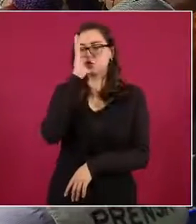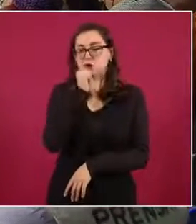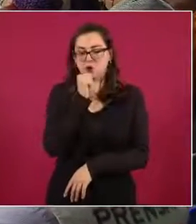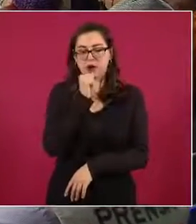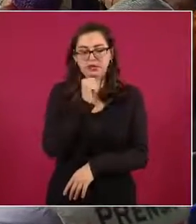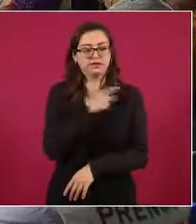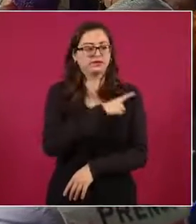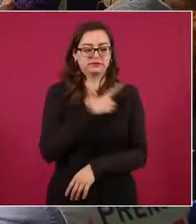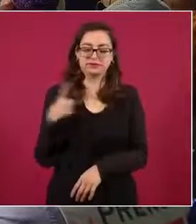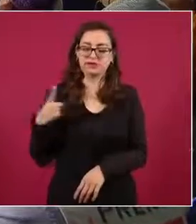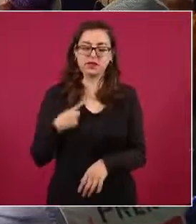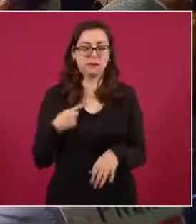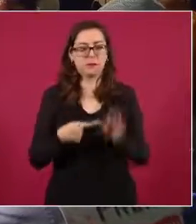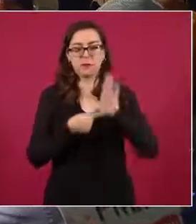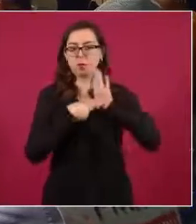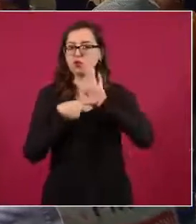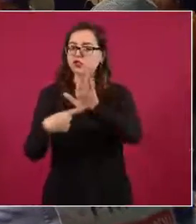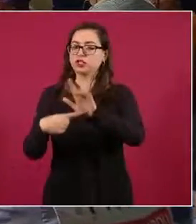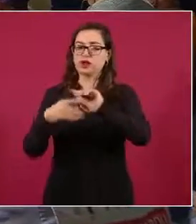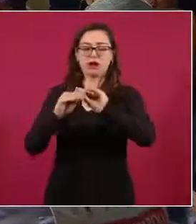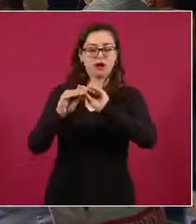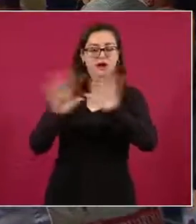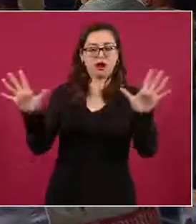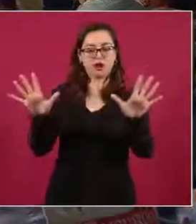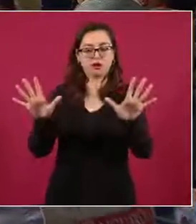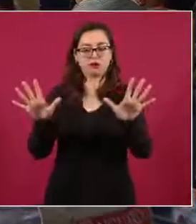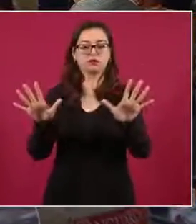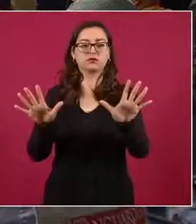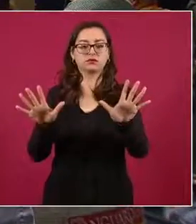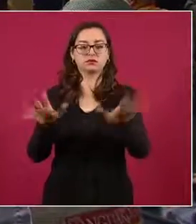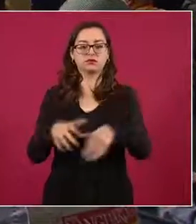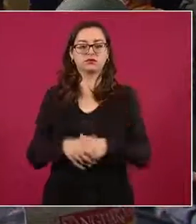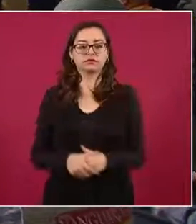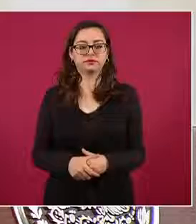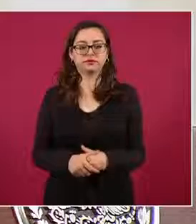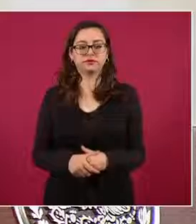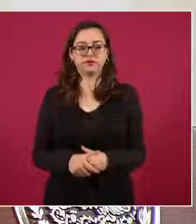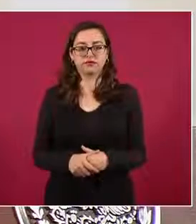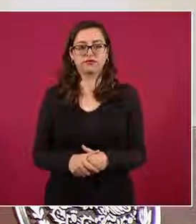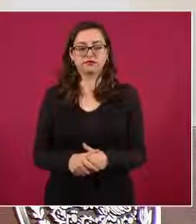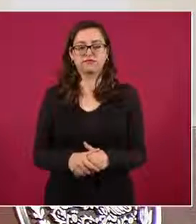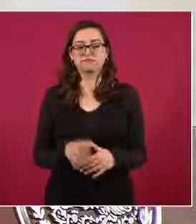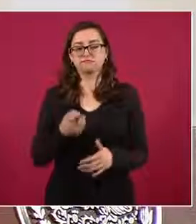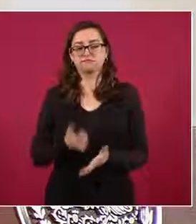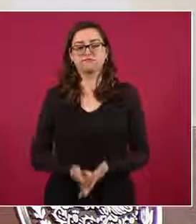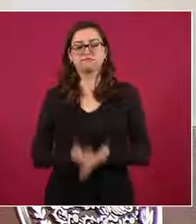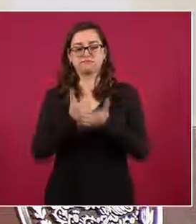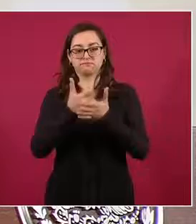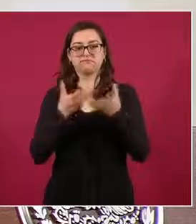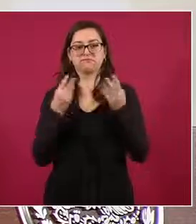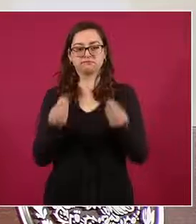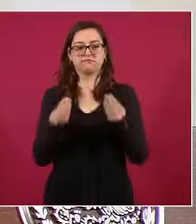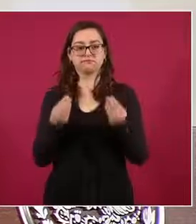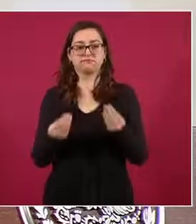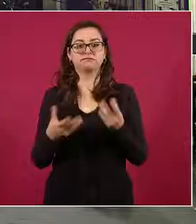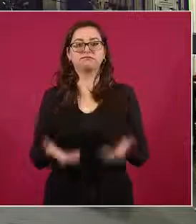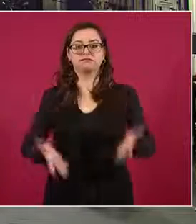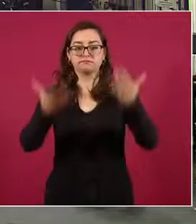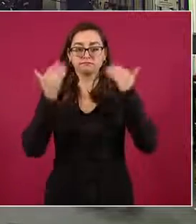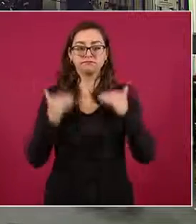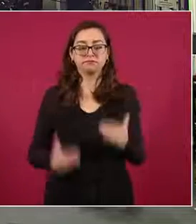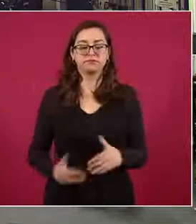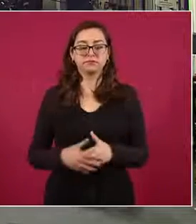son tiempos de definición, pero todo esto ayuda mucho. Muy bien, vámonos